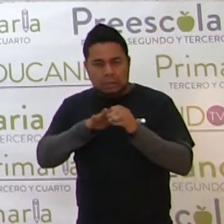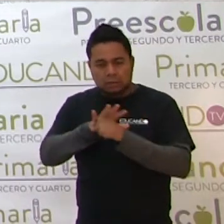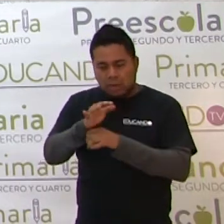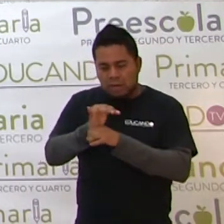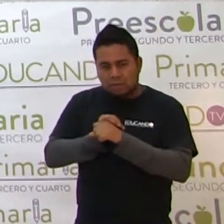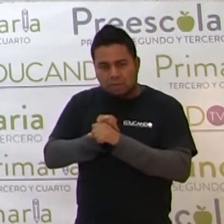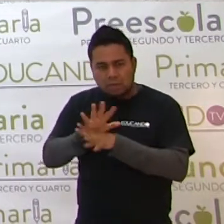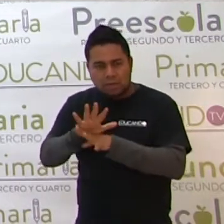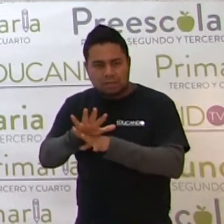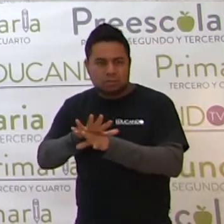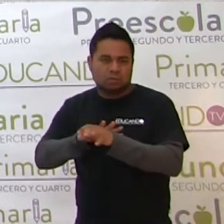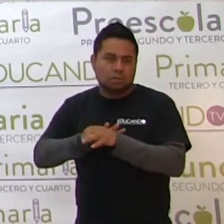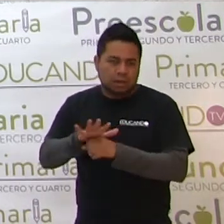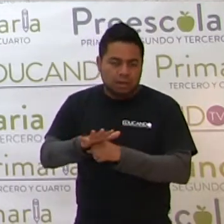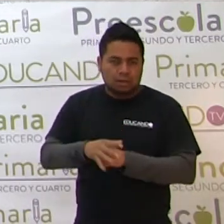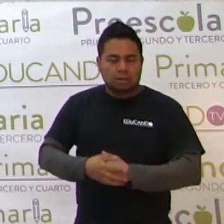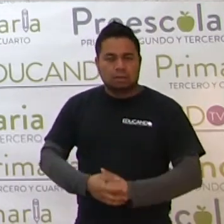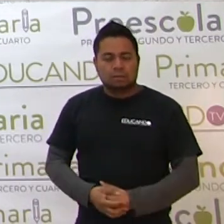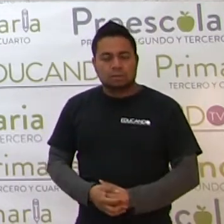información.